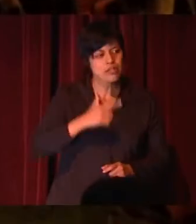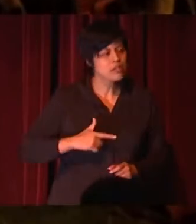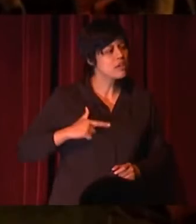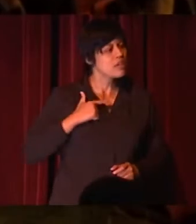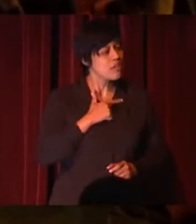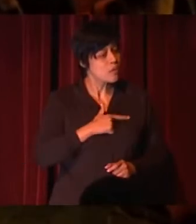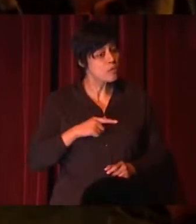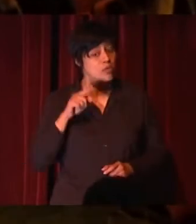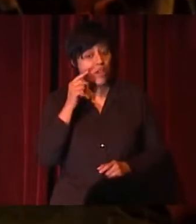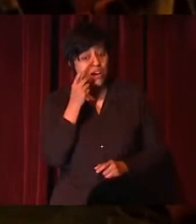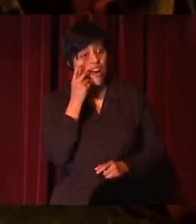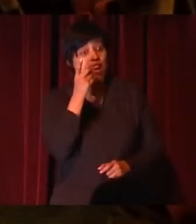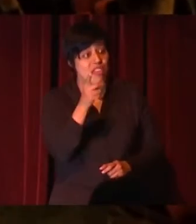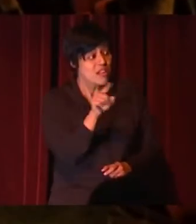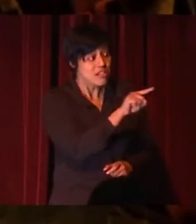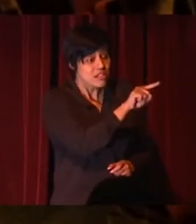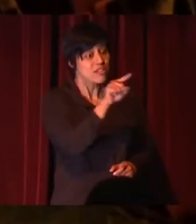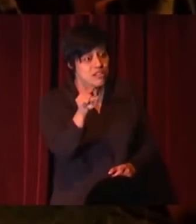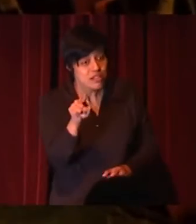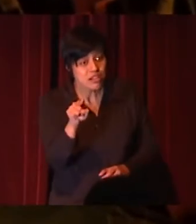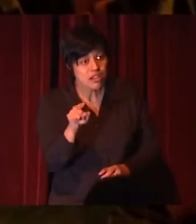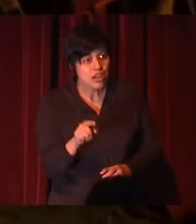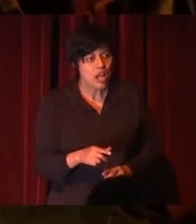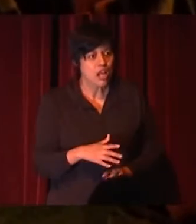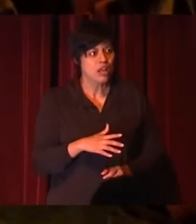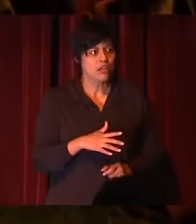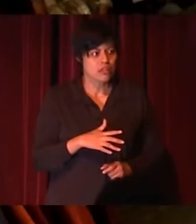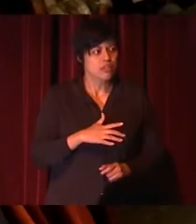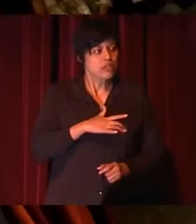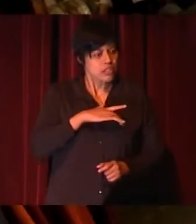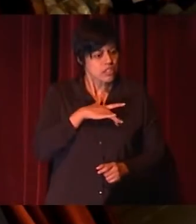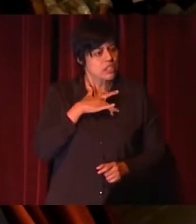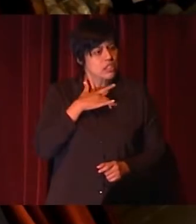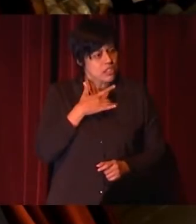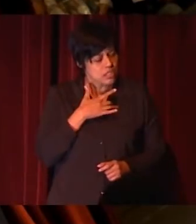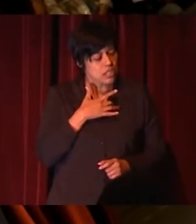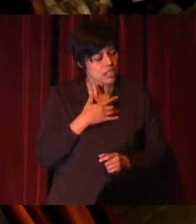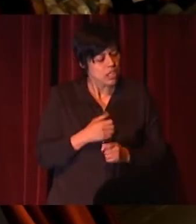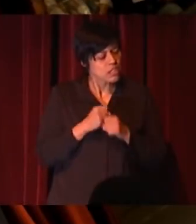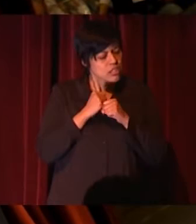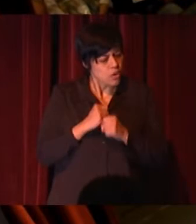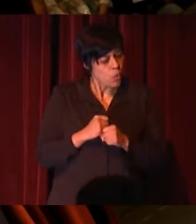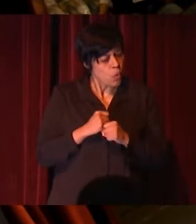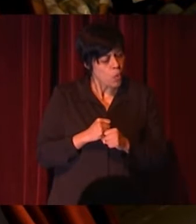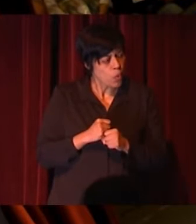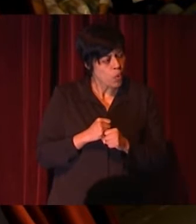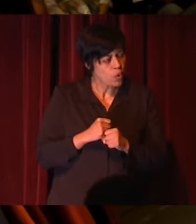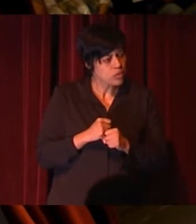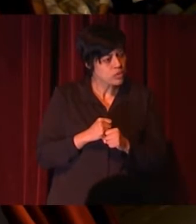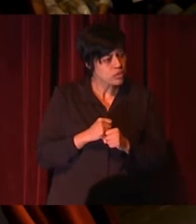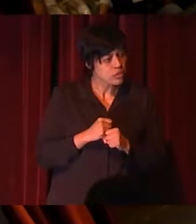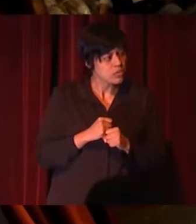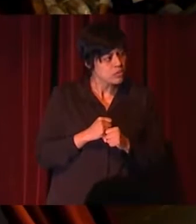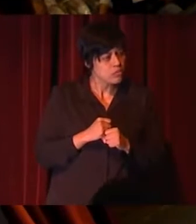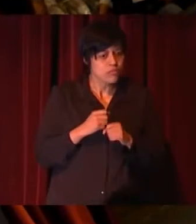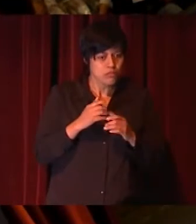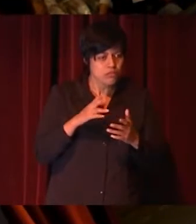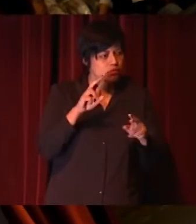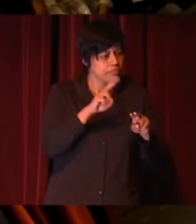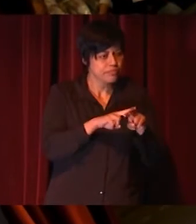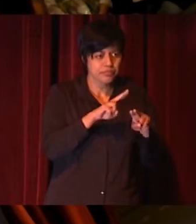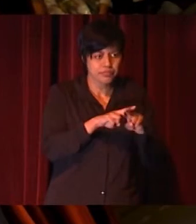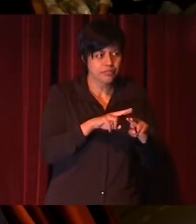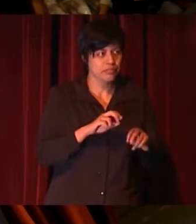persona les gustaría que desintegrando un lugar seguro con apertura gracias pueden